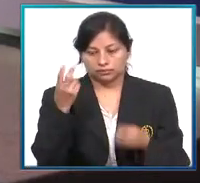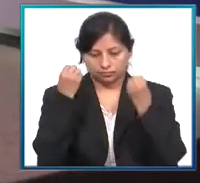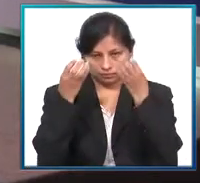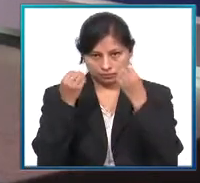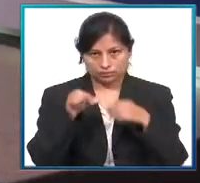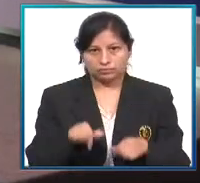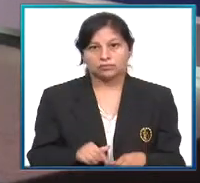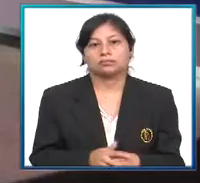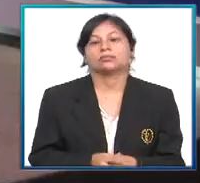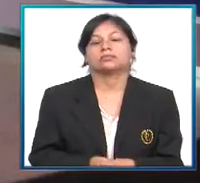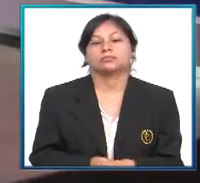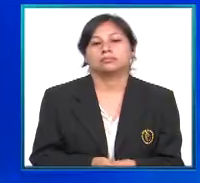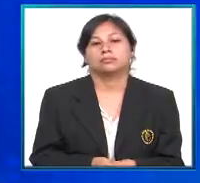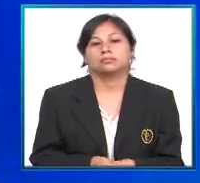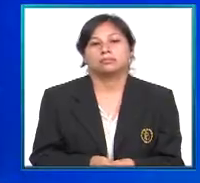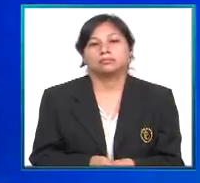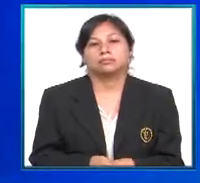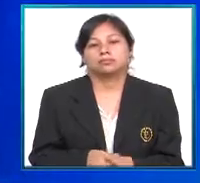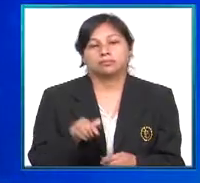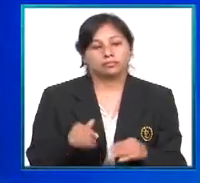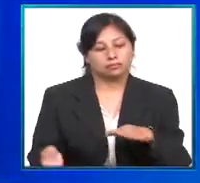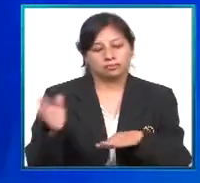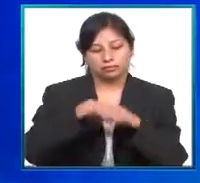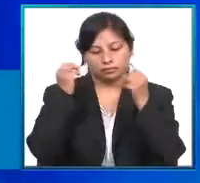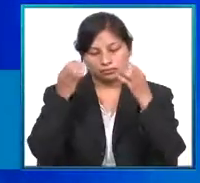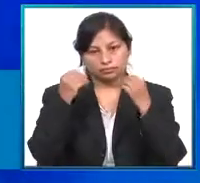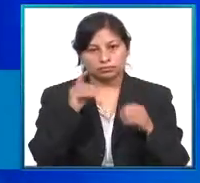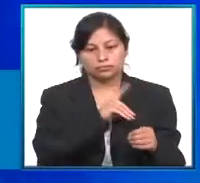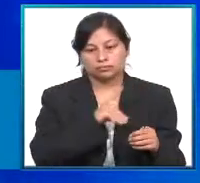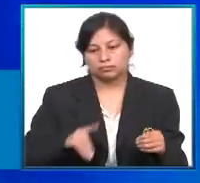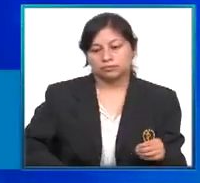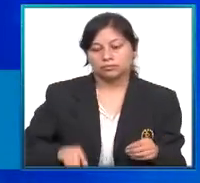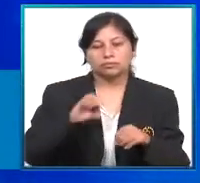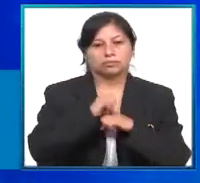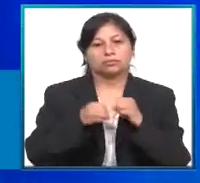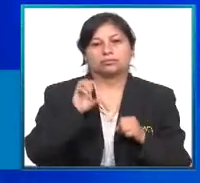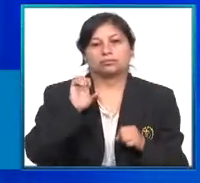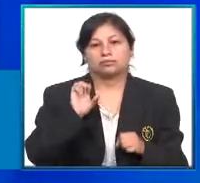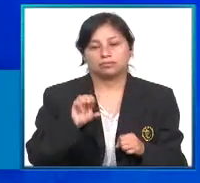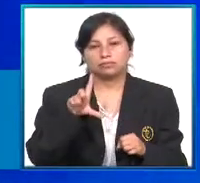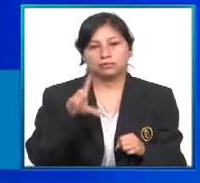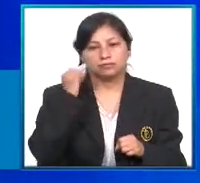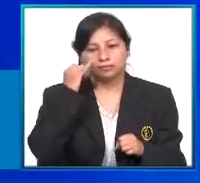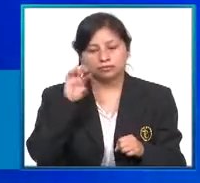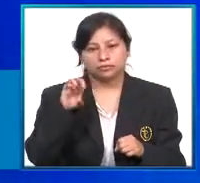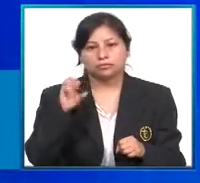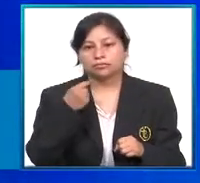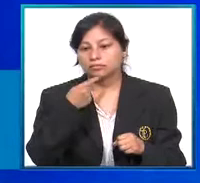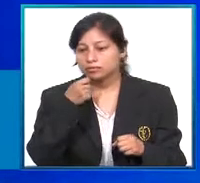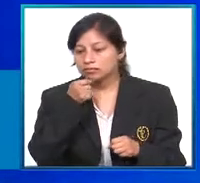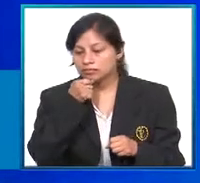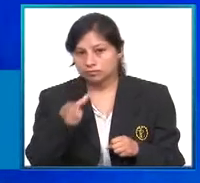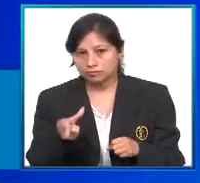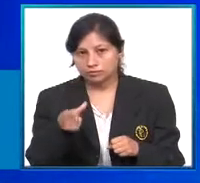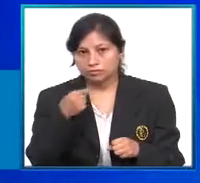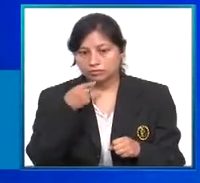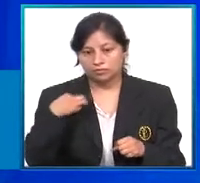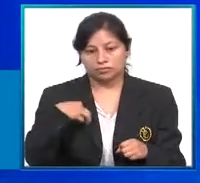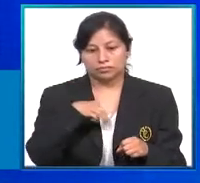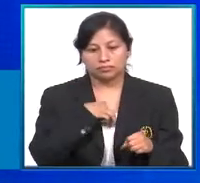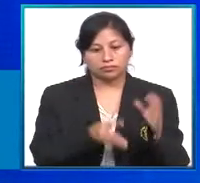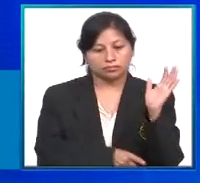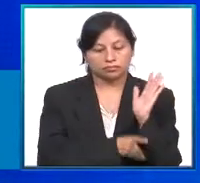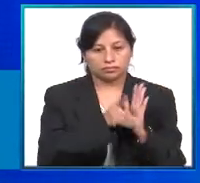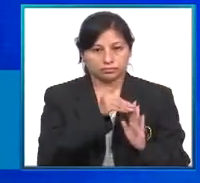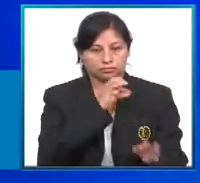bloque de noticias. En más información, el diputado Felipe Alejos de la bancada Todos presentó una denuncia en contra del Ministerio de